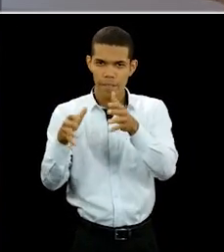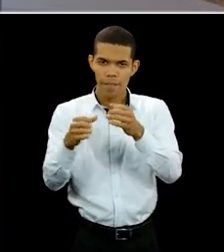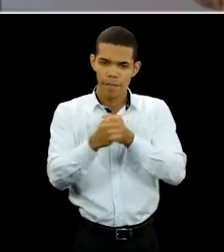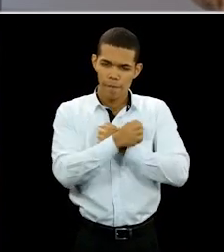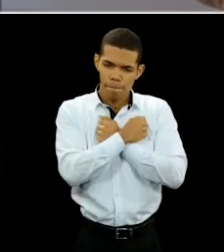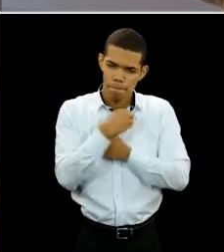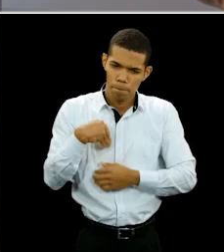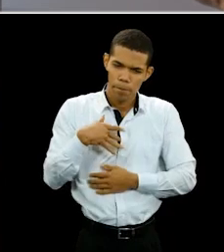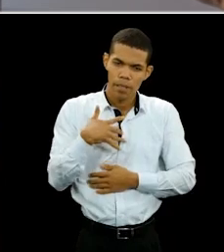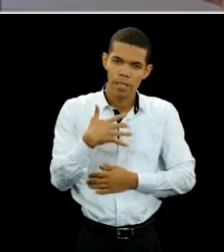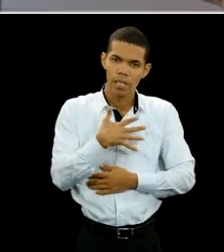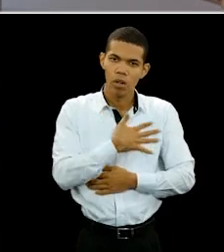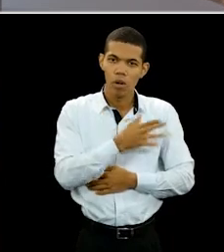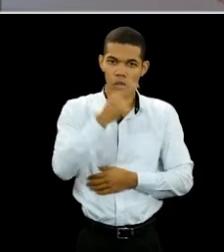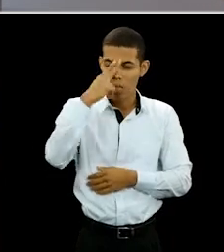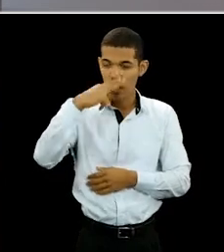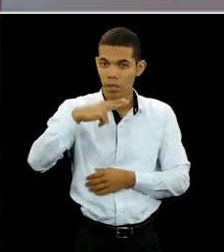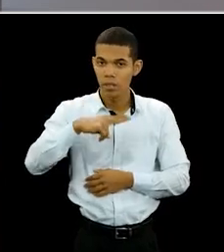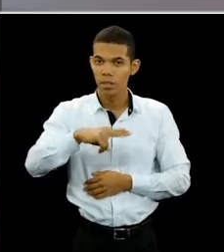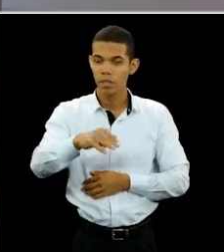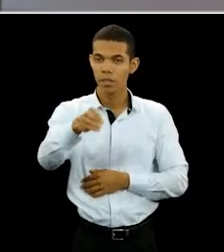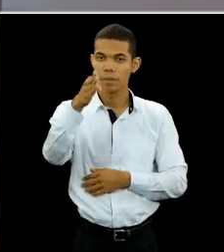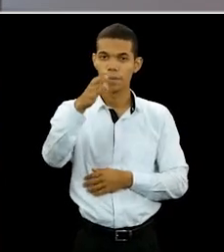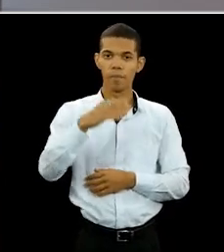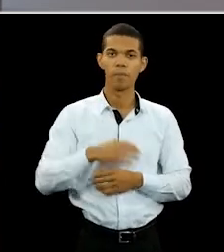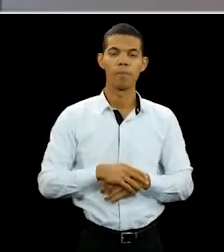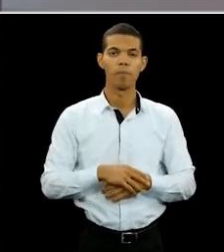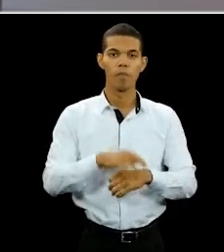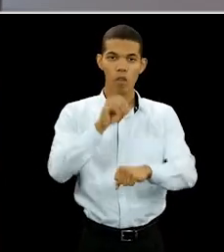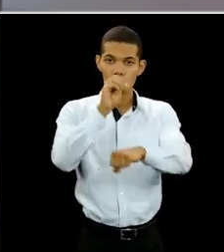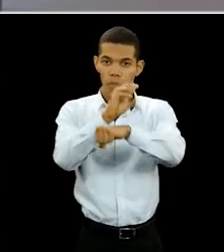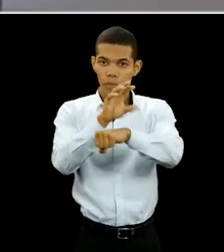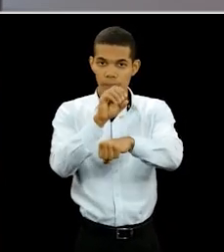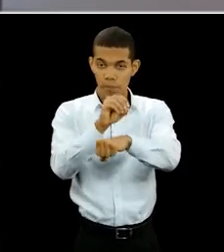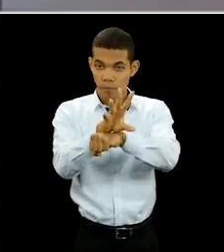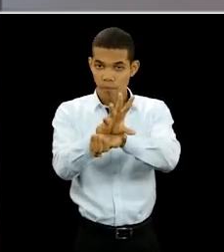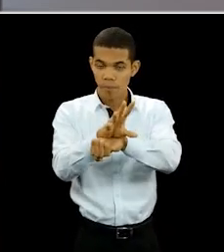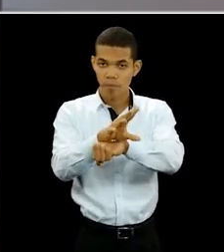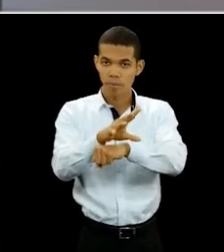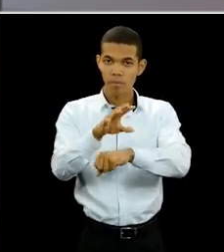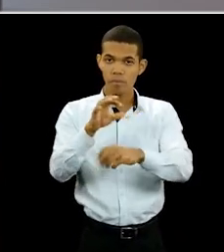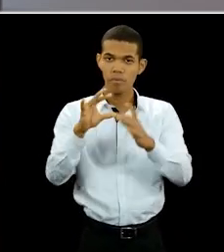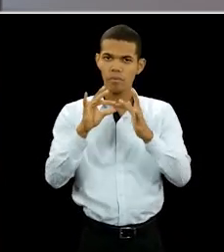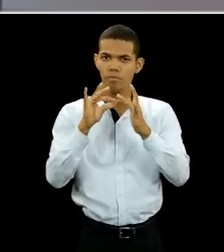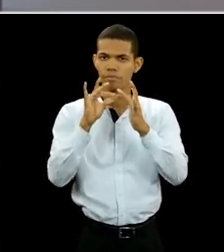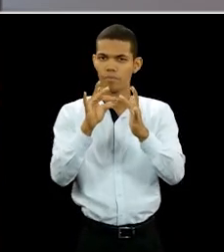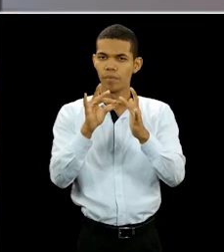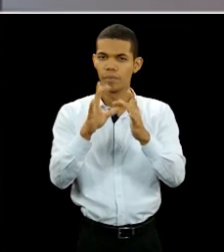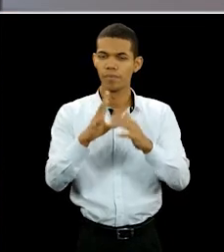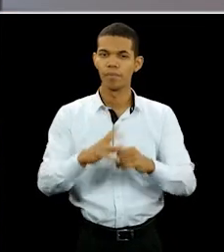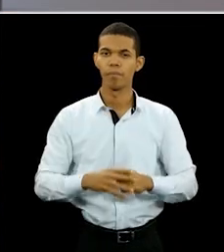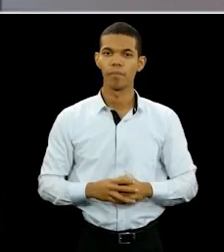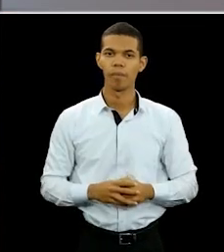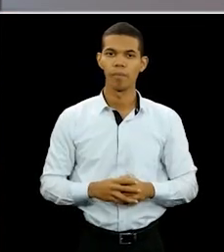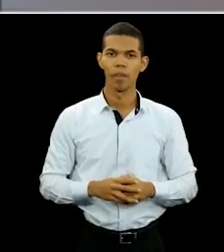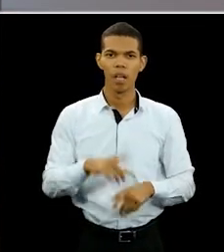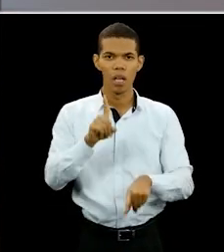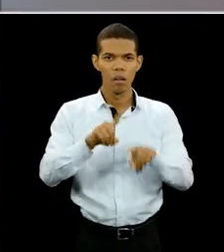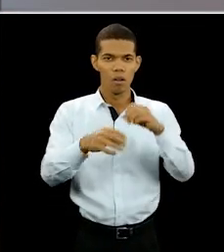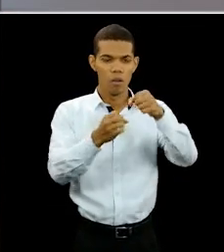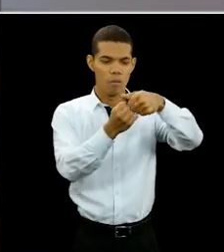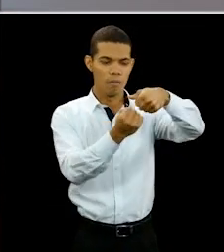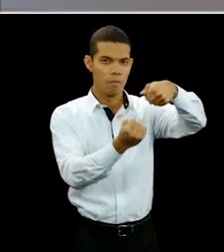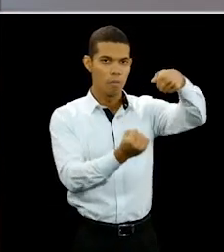y hay un mensaje especial que Jeremías en una carta envió con el cuerpo diplomático envían unas unos documentos